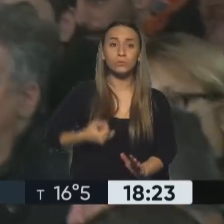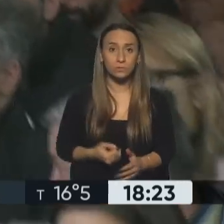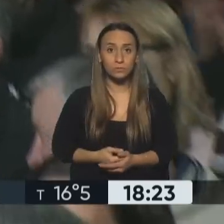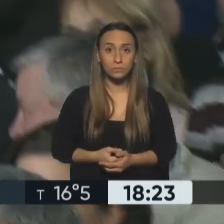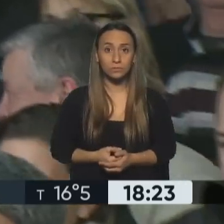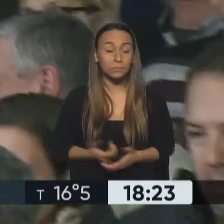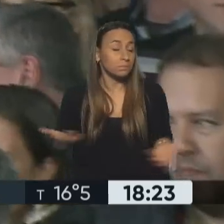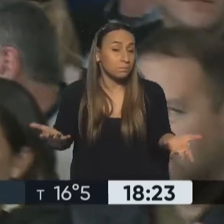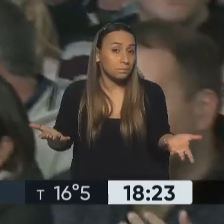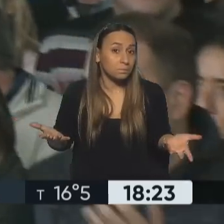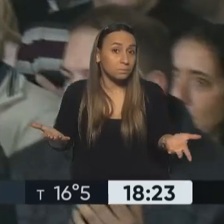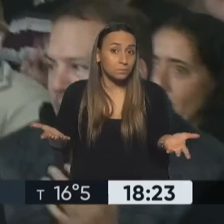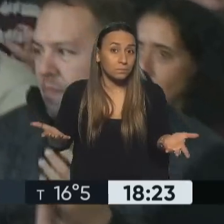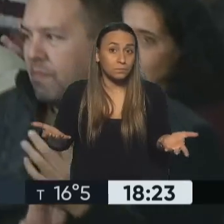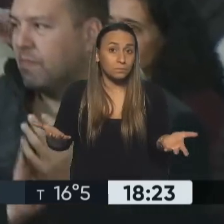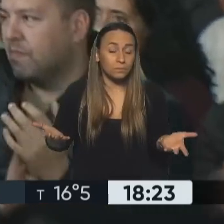Así